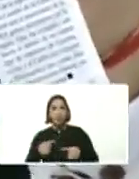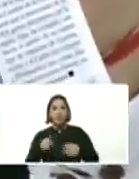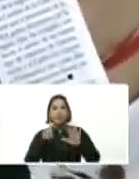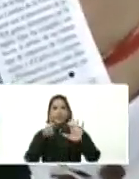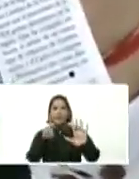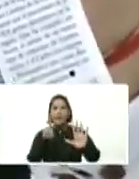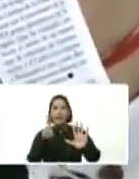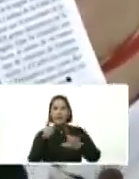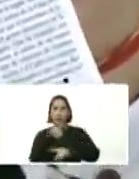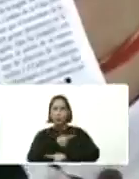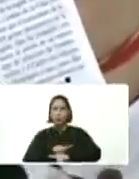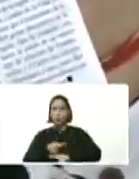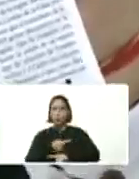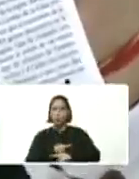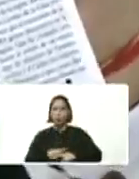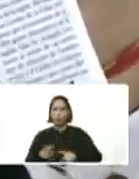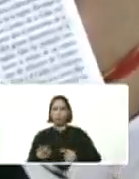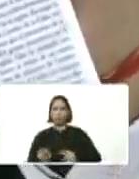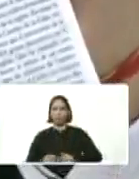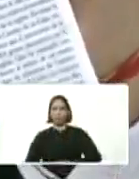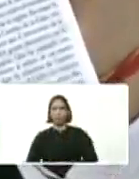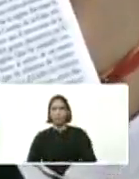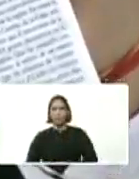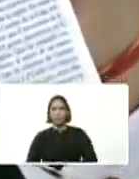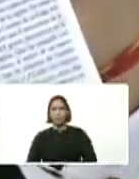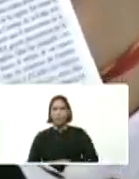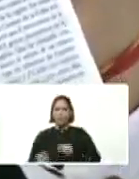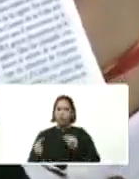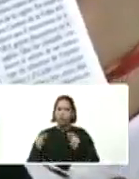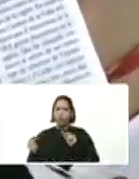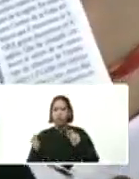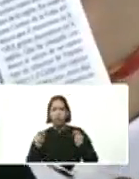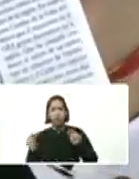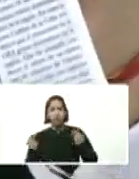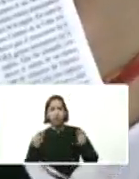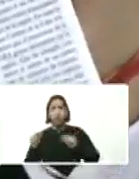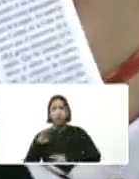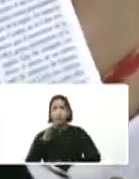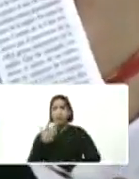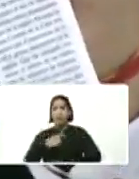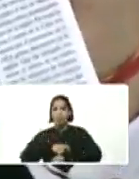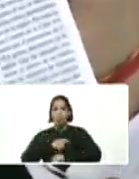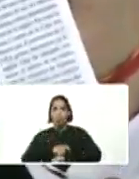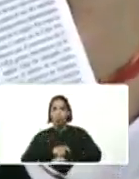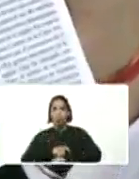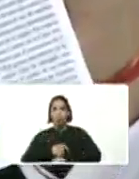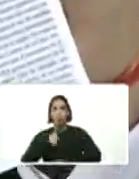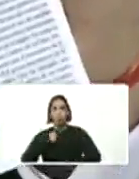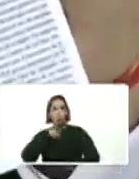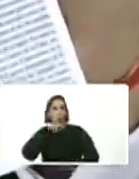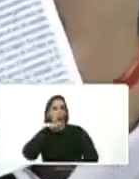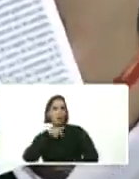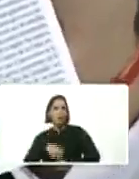6 horas de sesiones. A la 5ª hora me tocó hablar a mí,